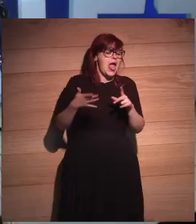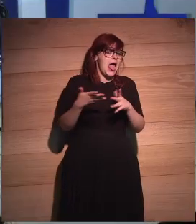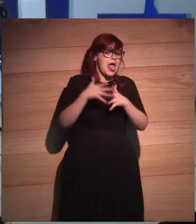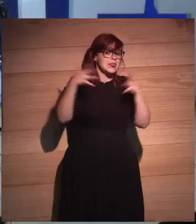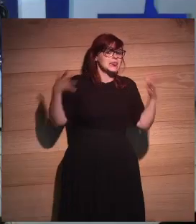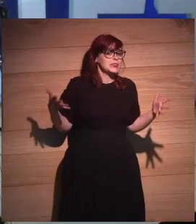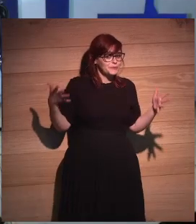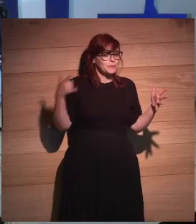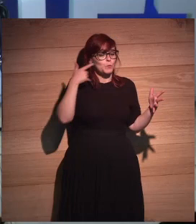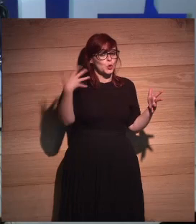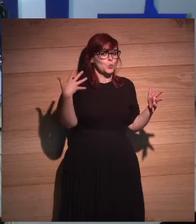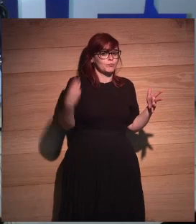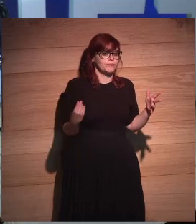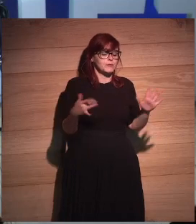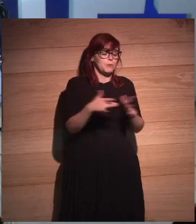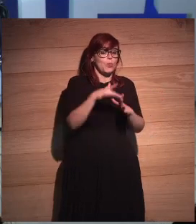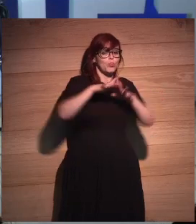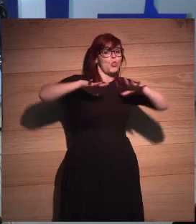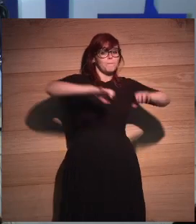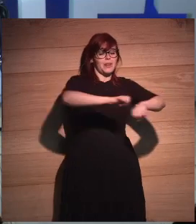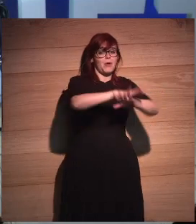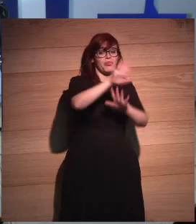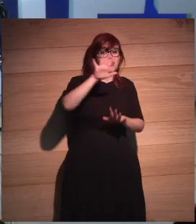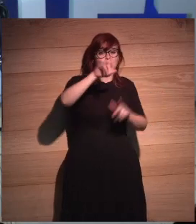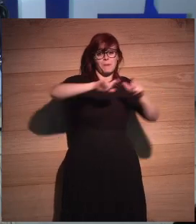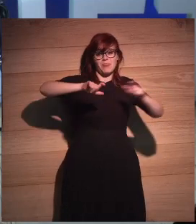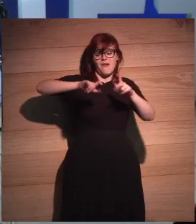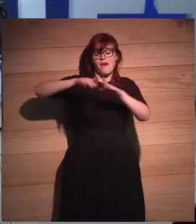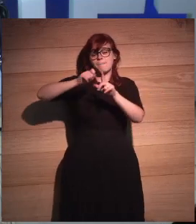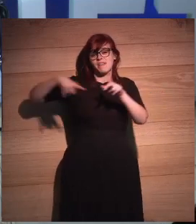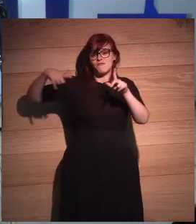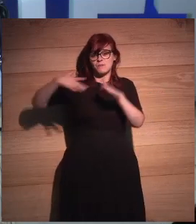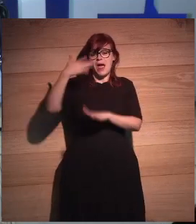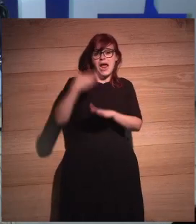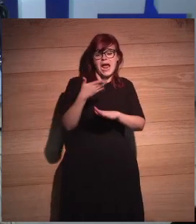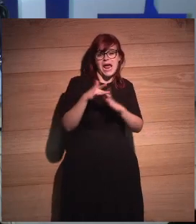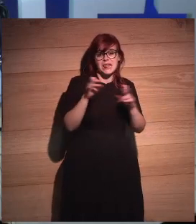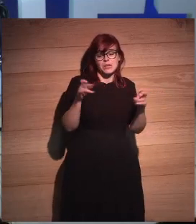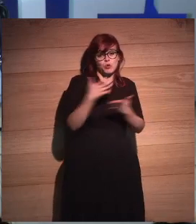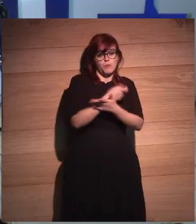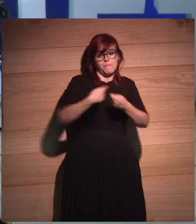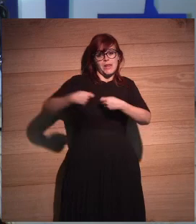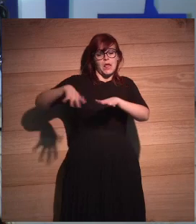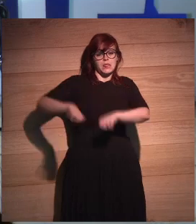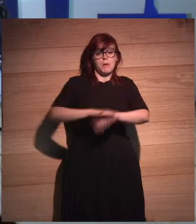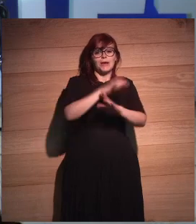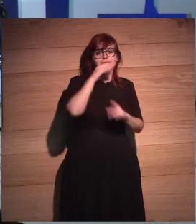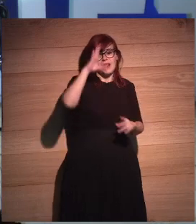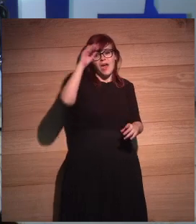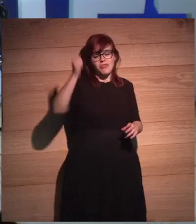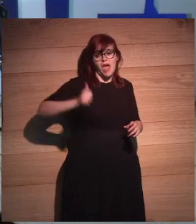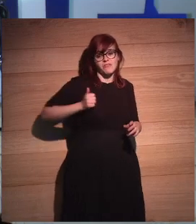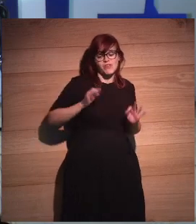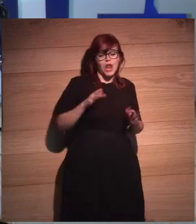digamos, que dominan, o sea, las 5 grandes plataformas que dominan el mercado absoluta de la inteligencia